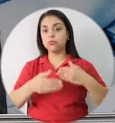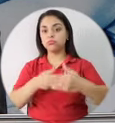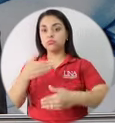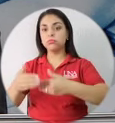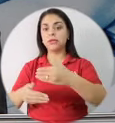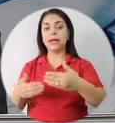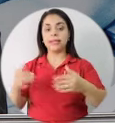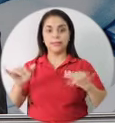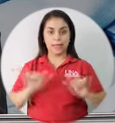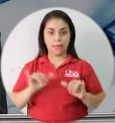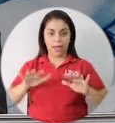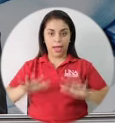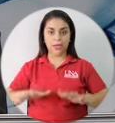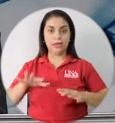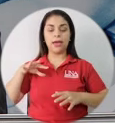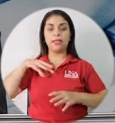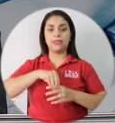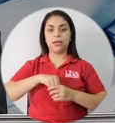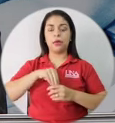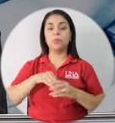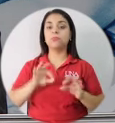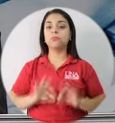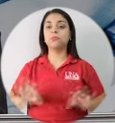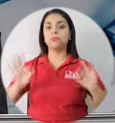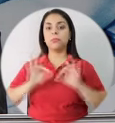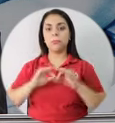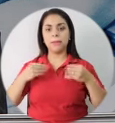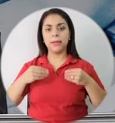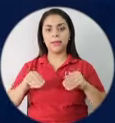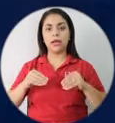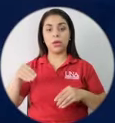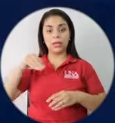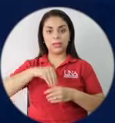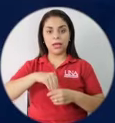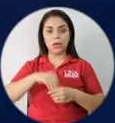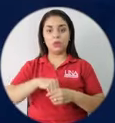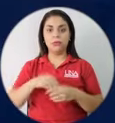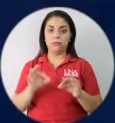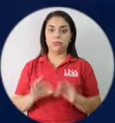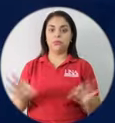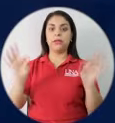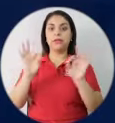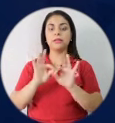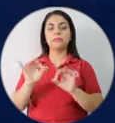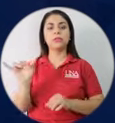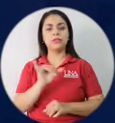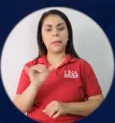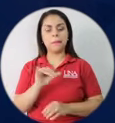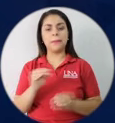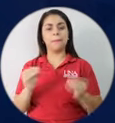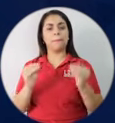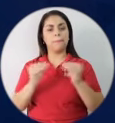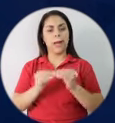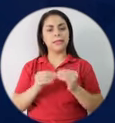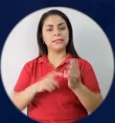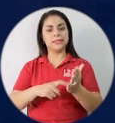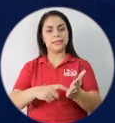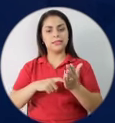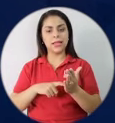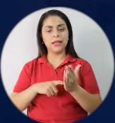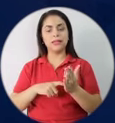la parte interna empezó a tomar importancia y el mercado interno también no solo se hizo más relevante, sino que también se volvió más